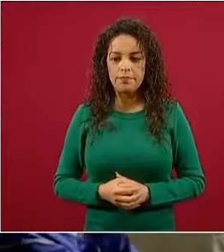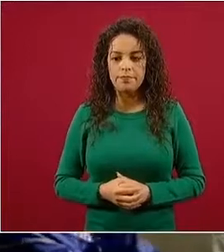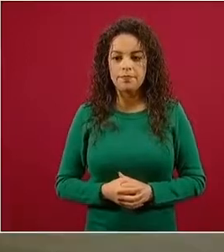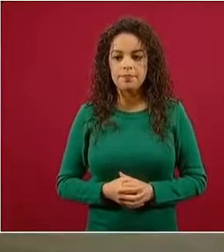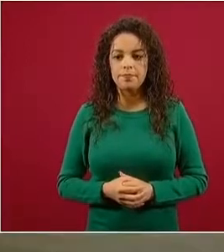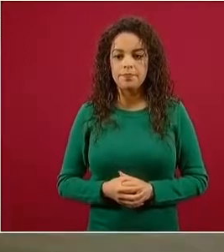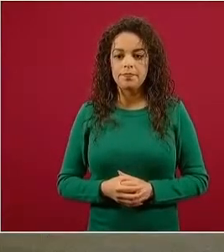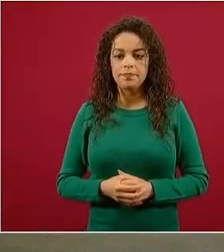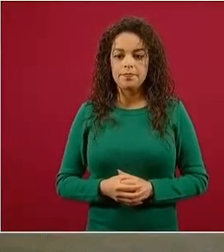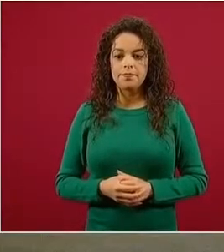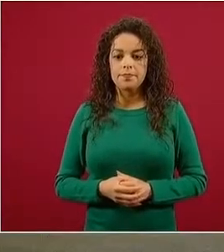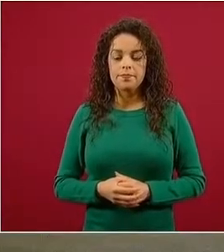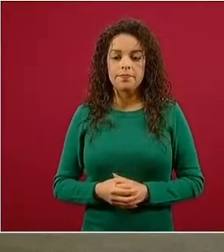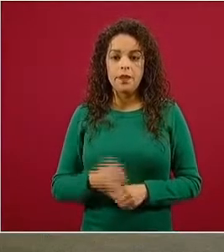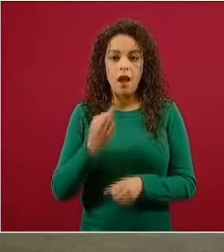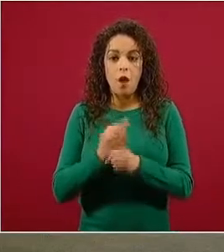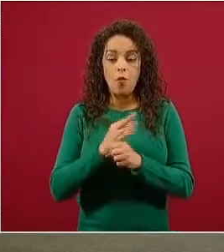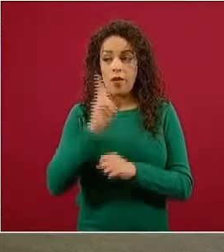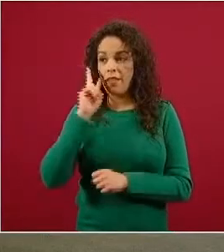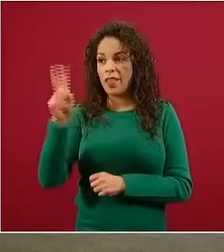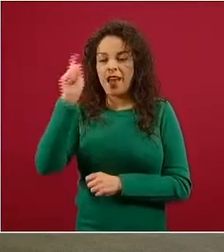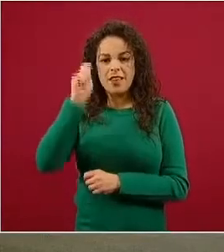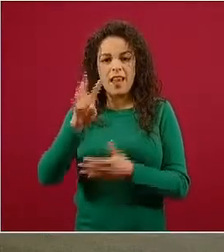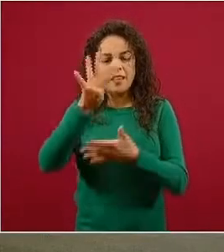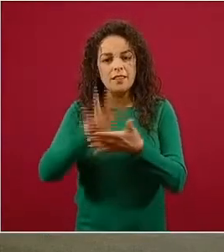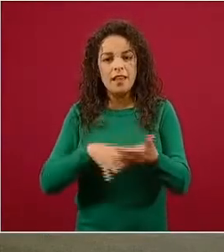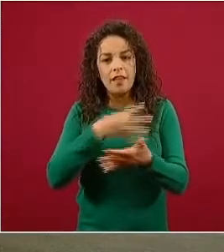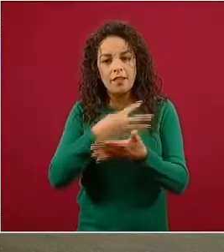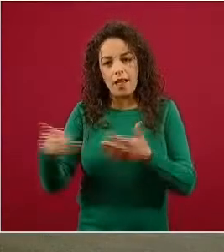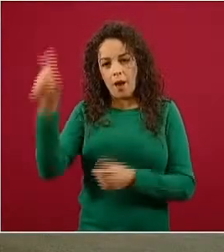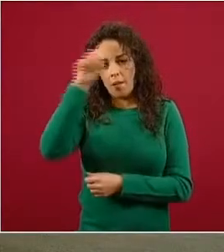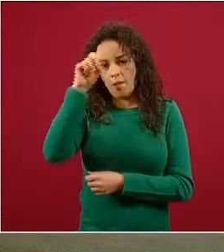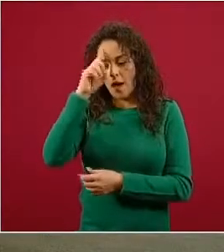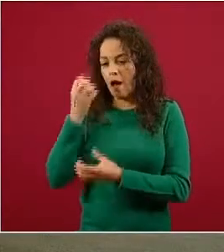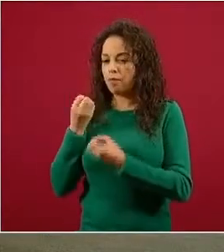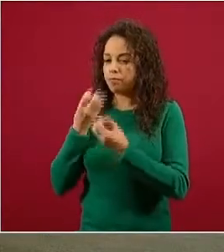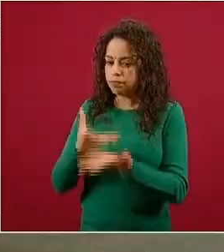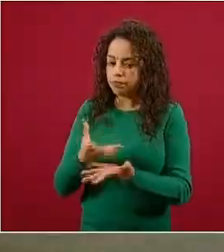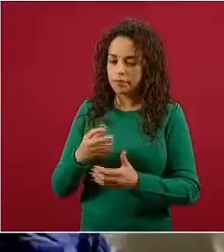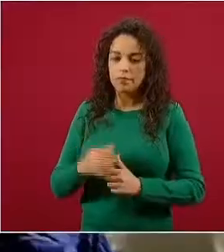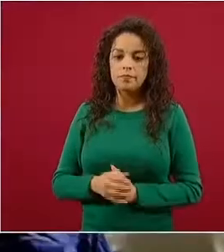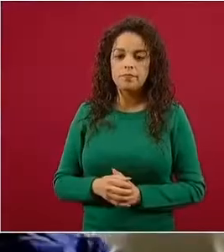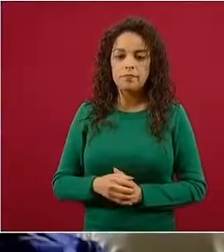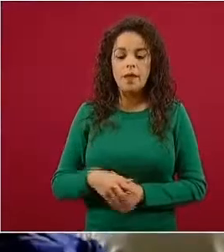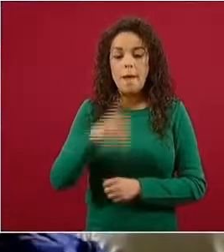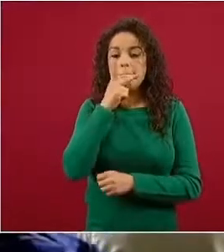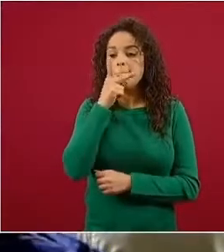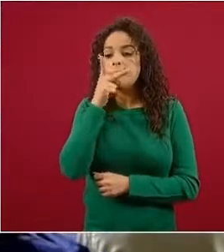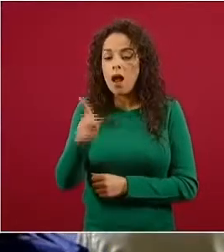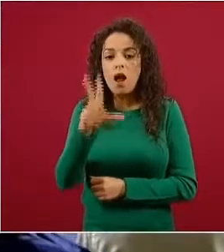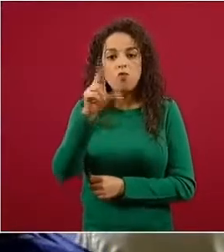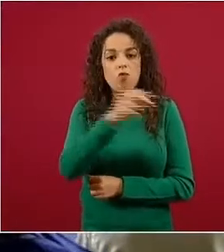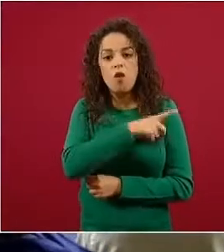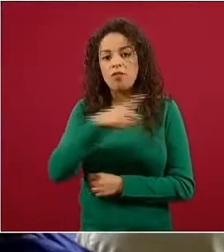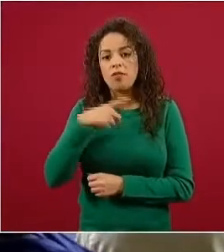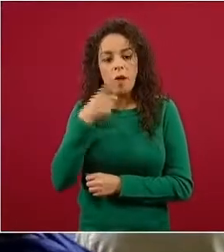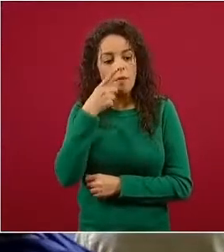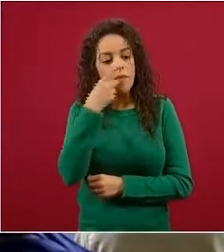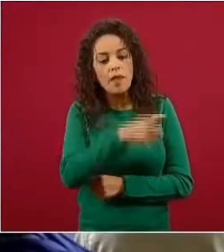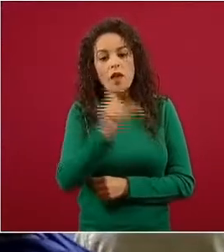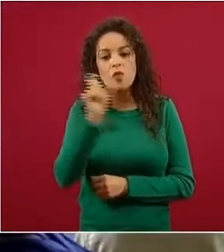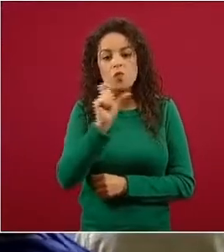poder procesar y elaborar el duelo. Es importante que en esta etapa es importante decirle que no se debe de